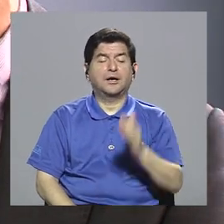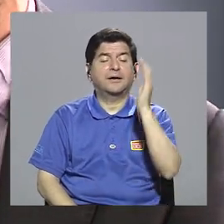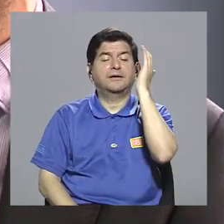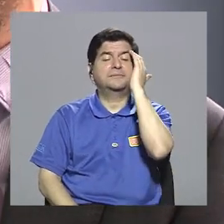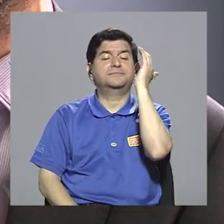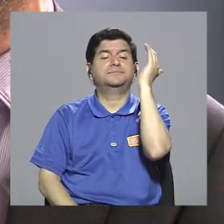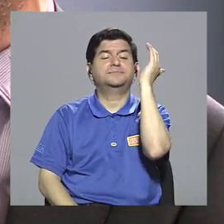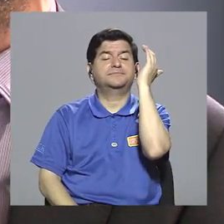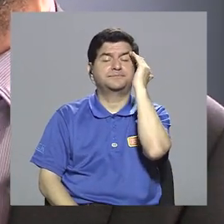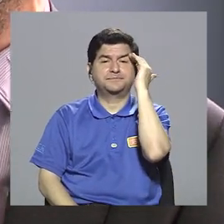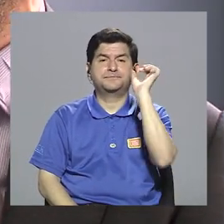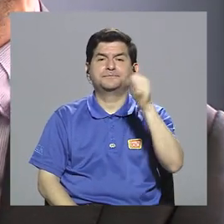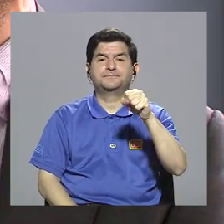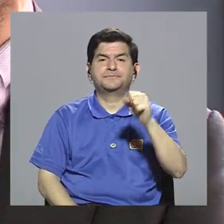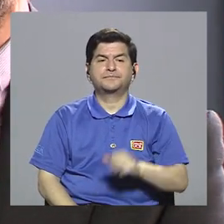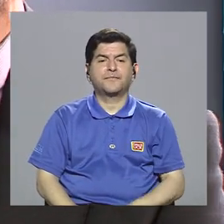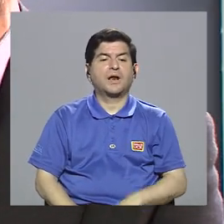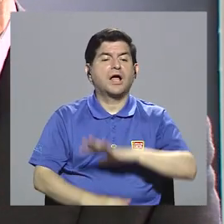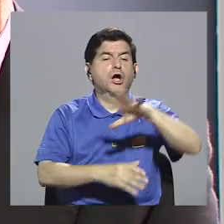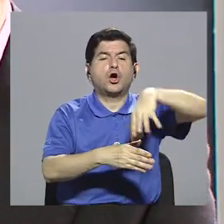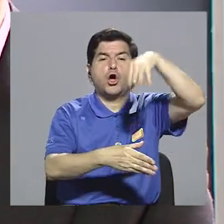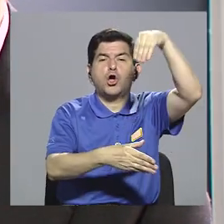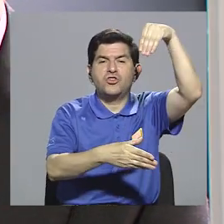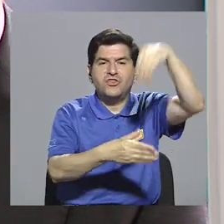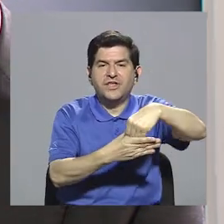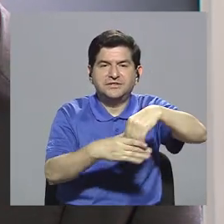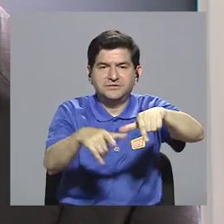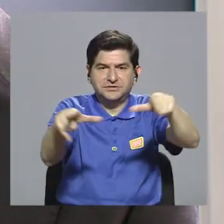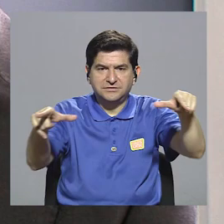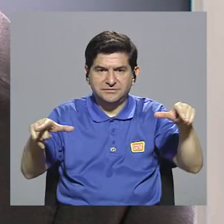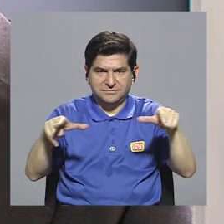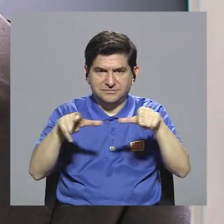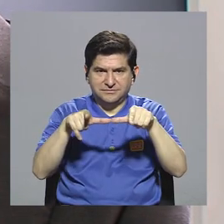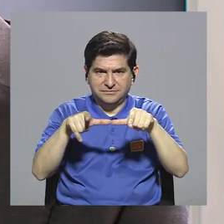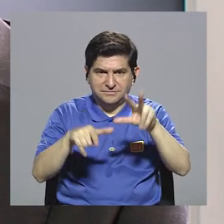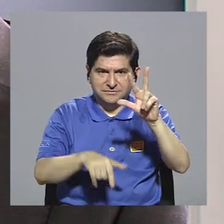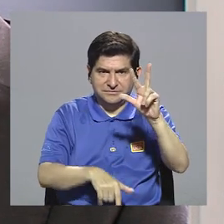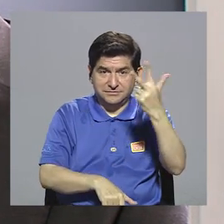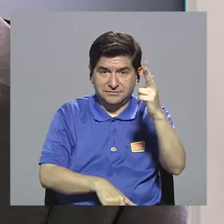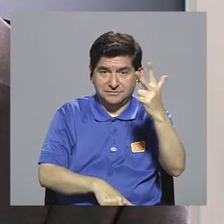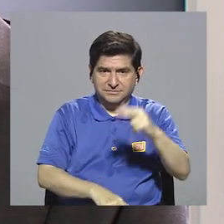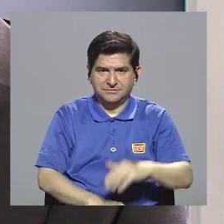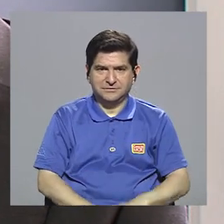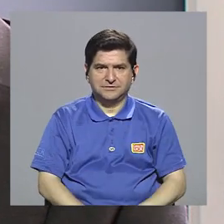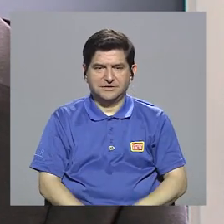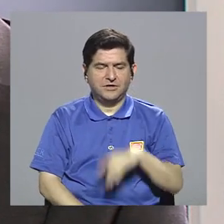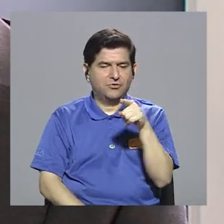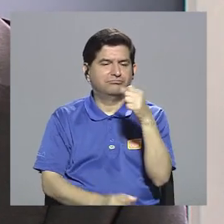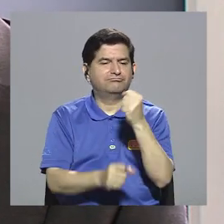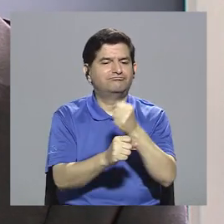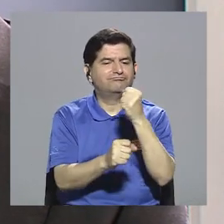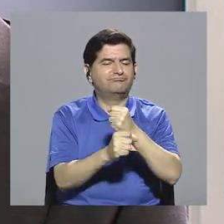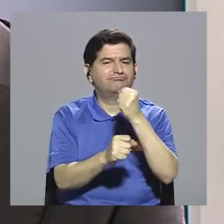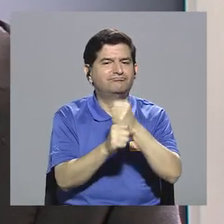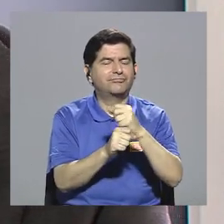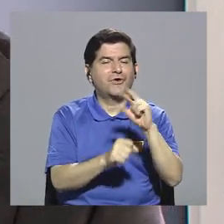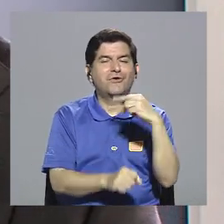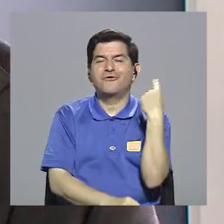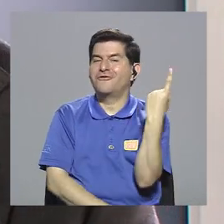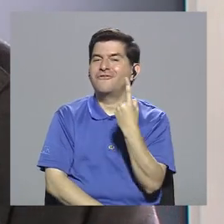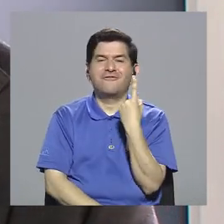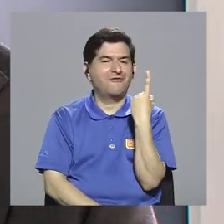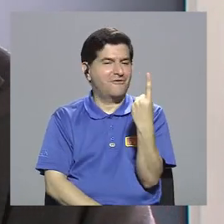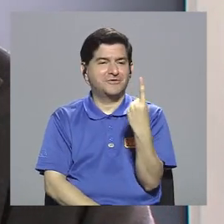conocimiento de el contexto local y el tercero es el hecho que ellos trabajan no